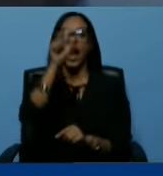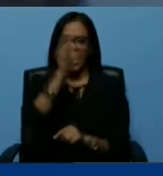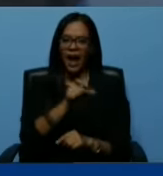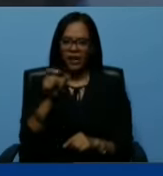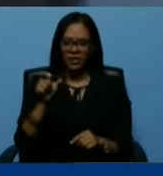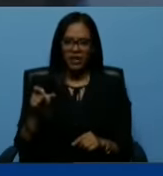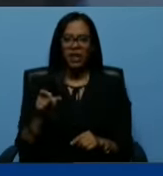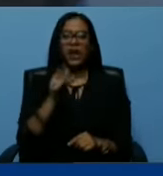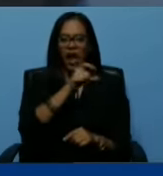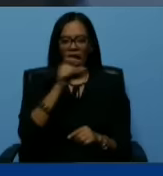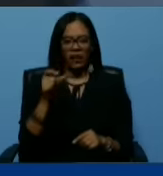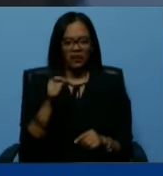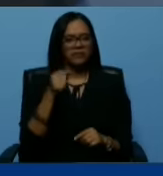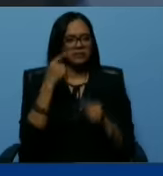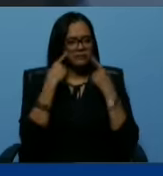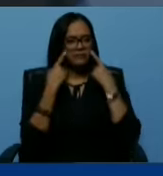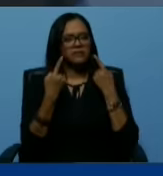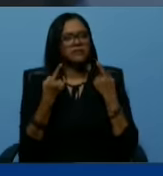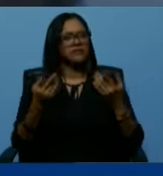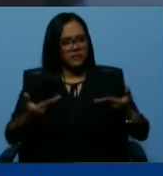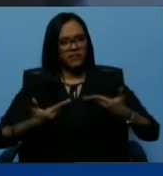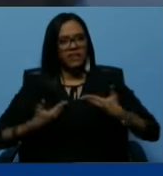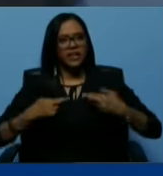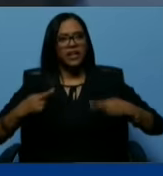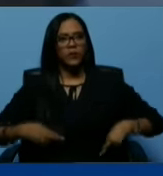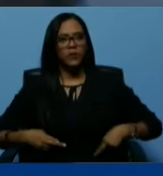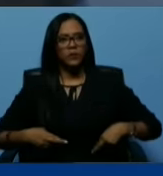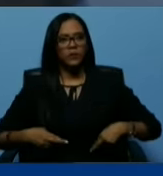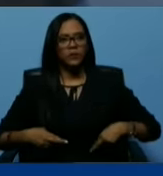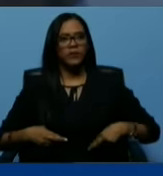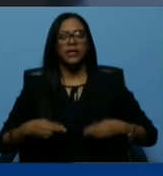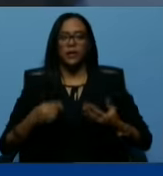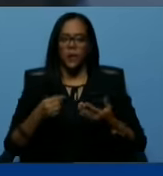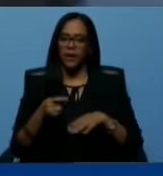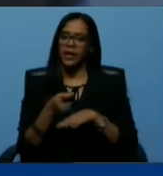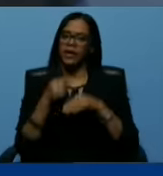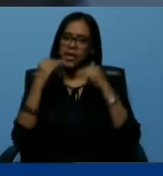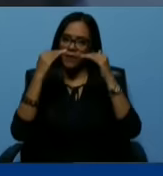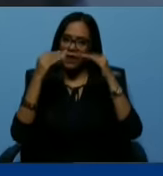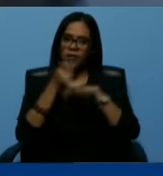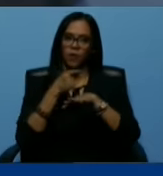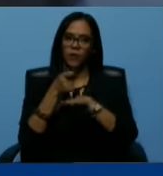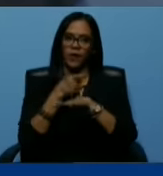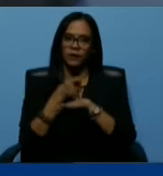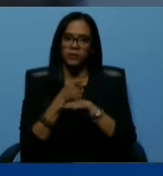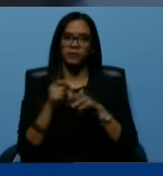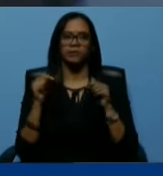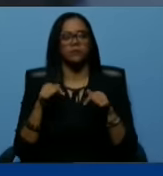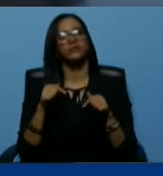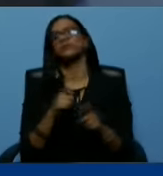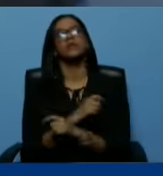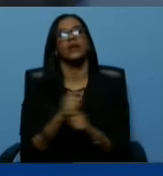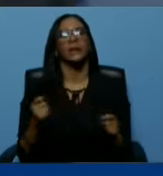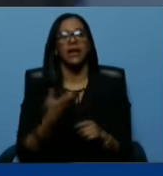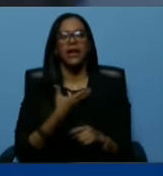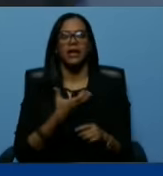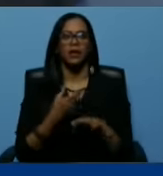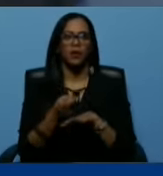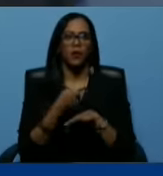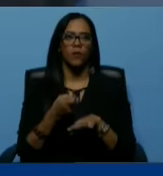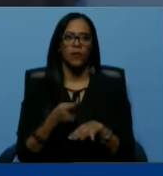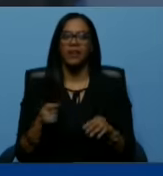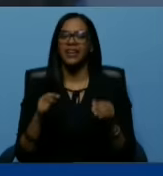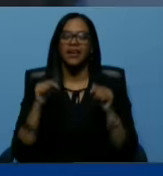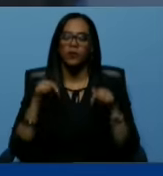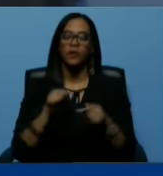A la gente se le dan los recursos y se pone los demás niveles de gobierno. Pues siempre hay un debate si esto es para acabar con las alcaldías, las gobernaciones, el gobierno nacional. Esto